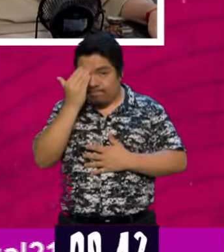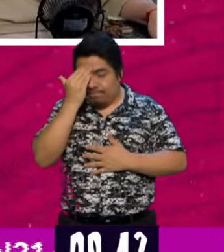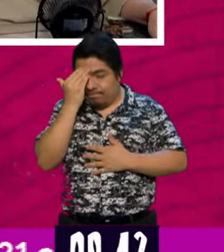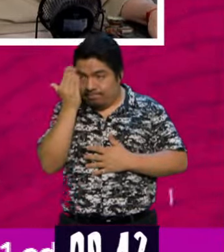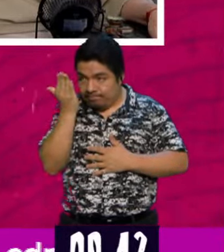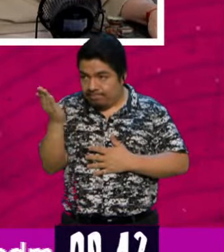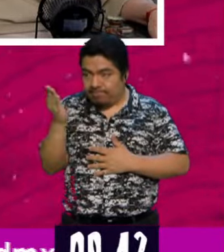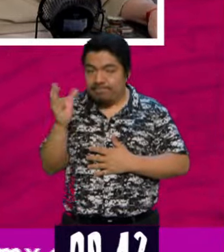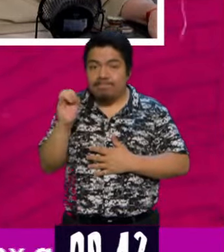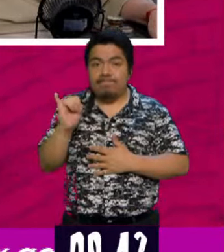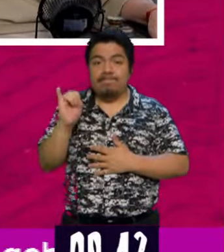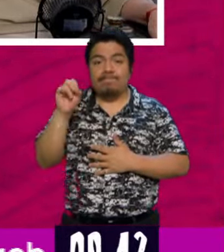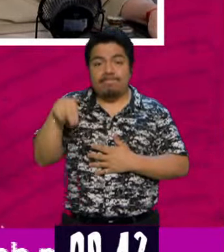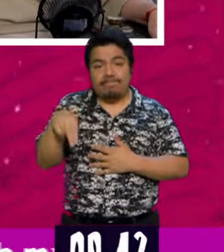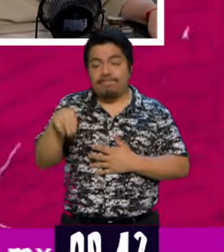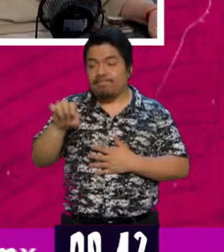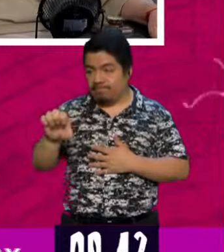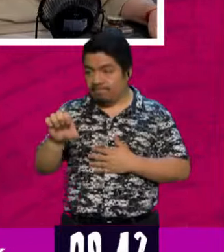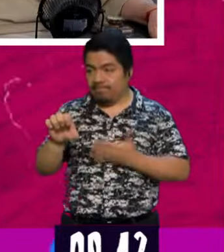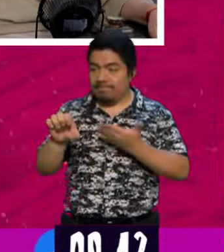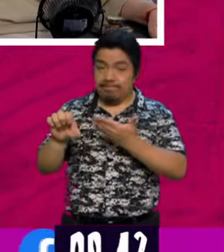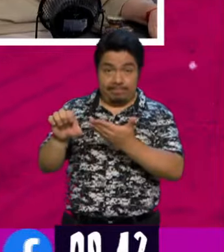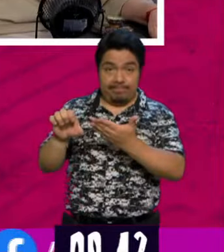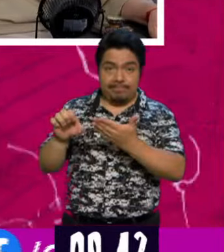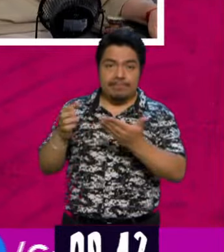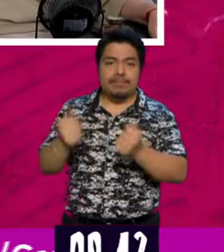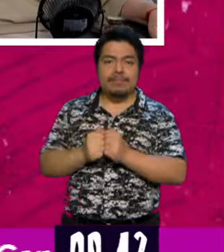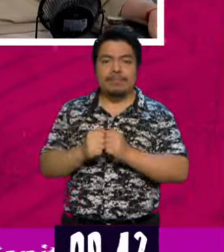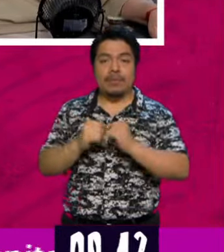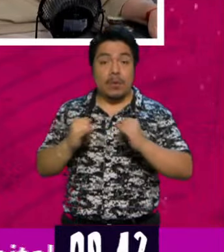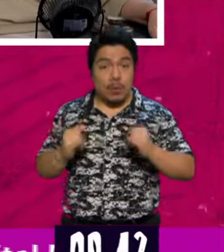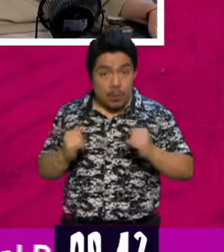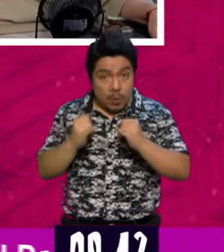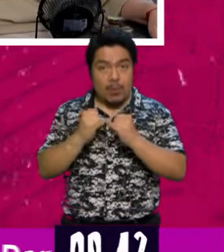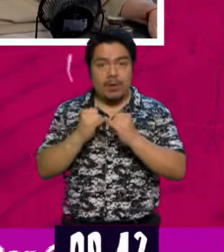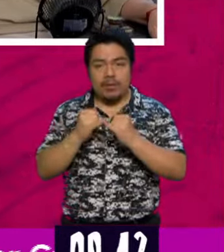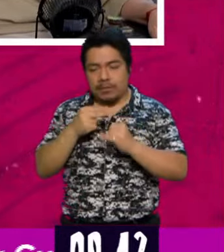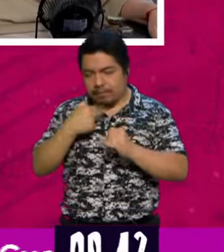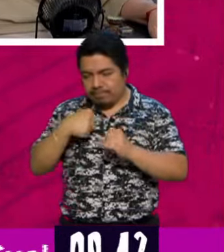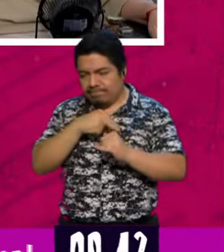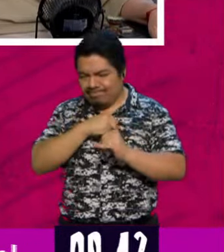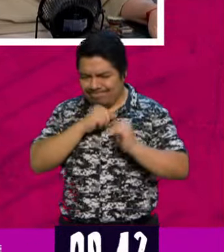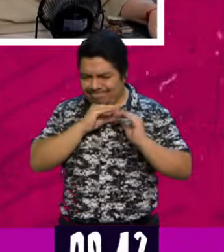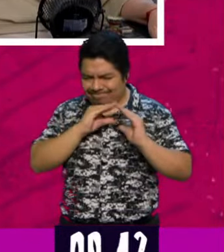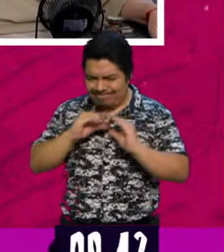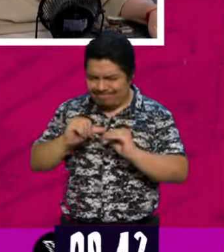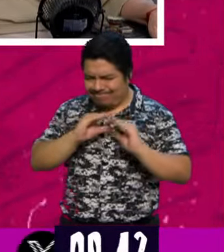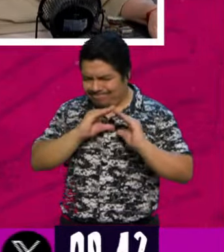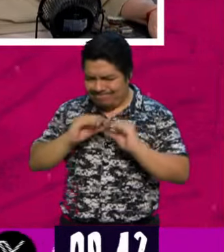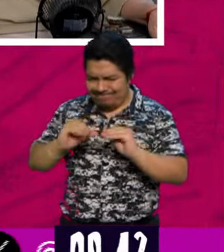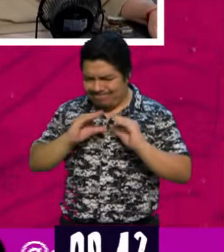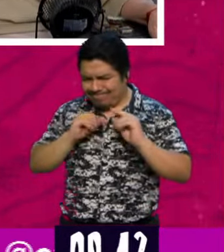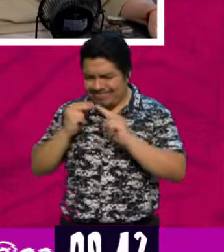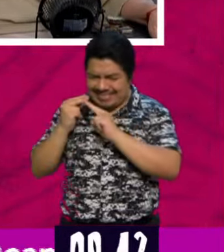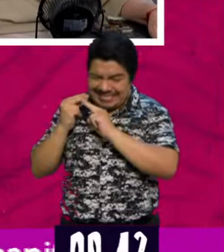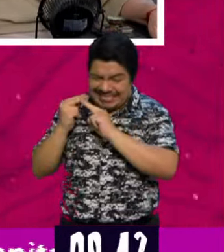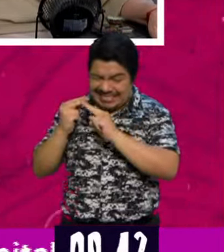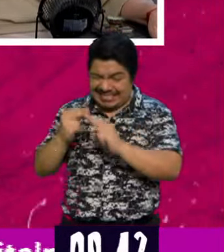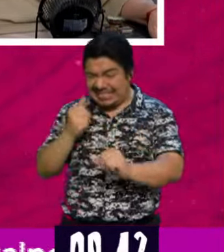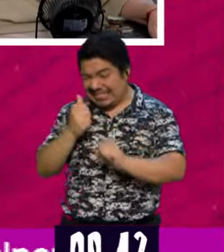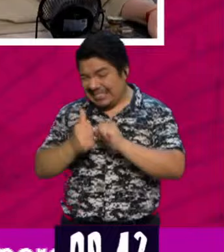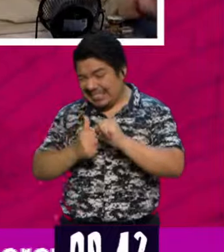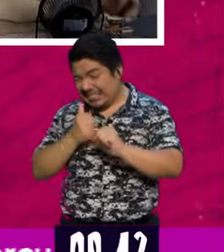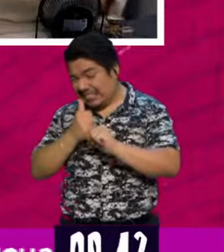que es una institución que hemos logrado formar a lo largo de décadas de una